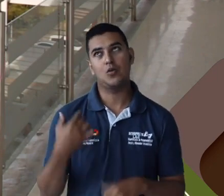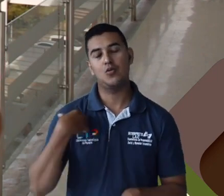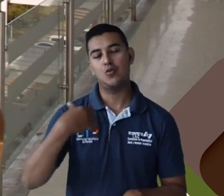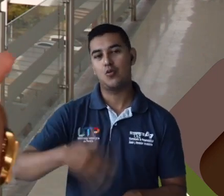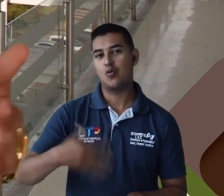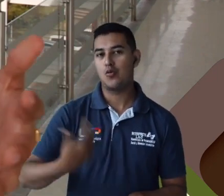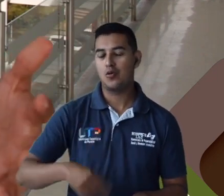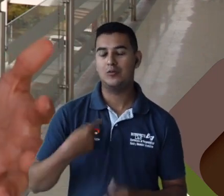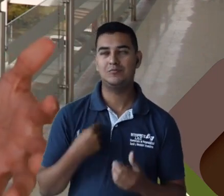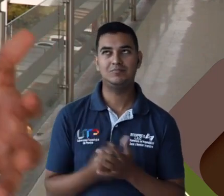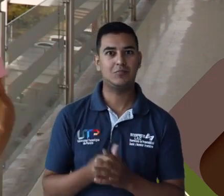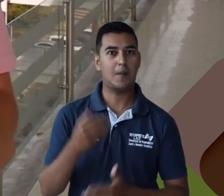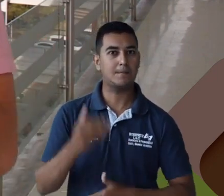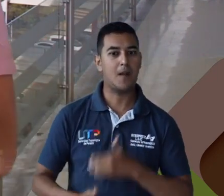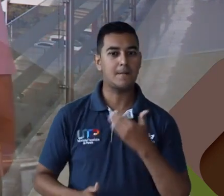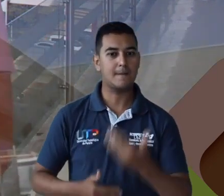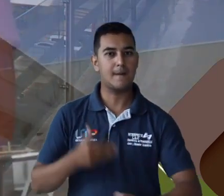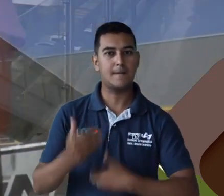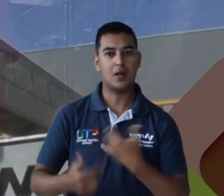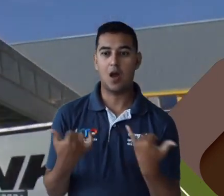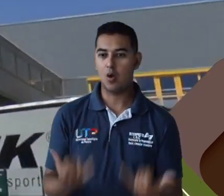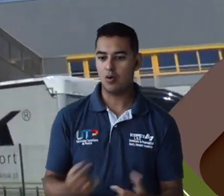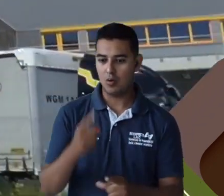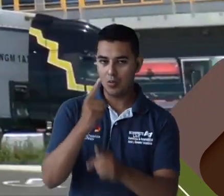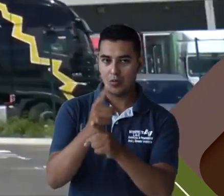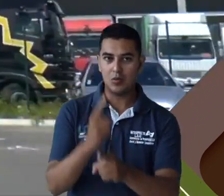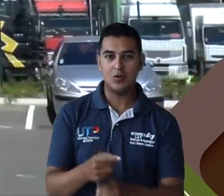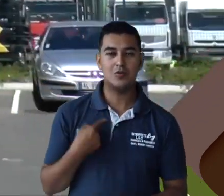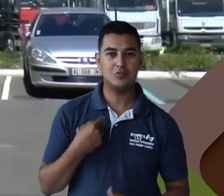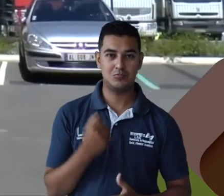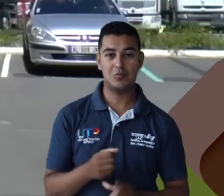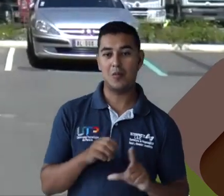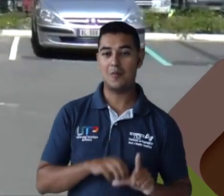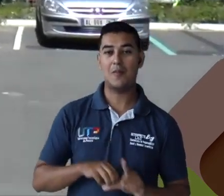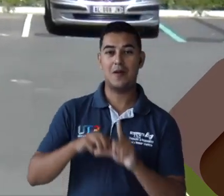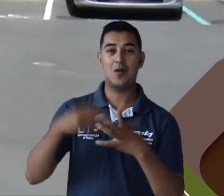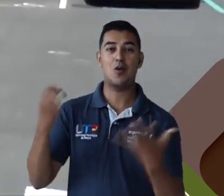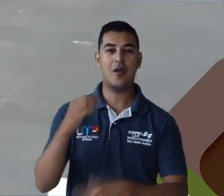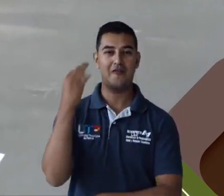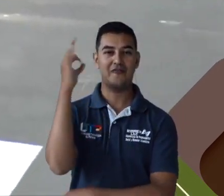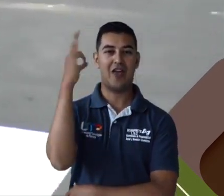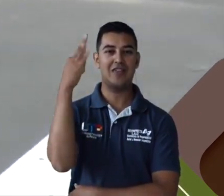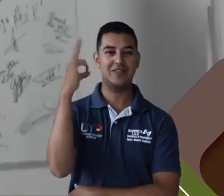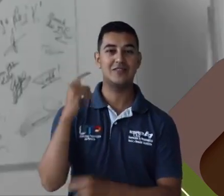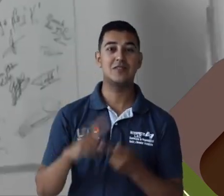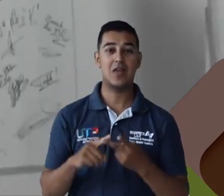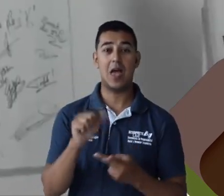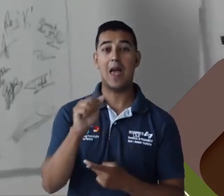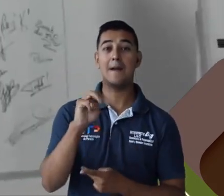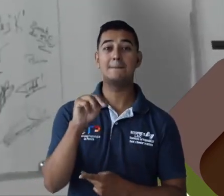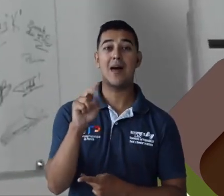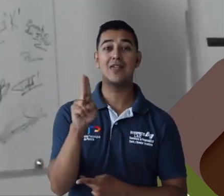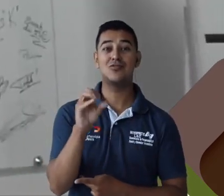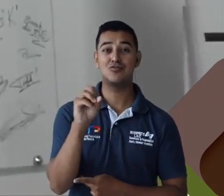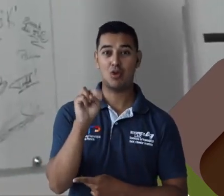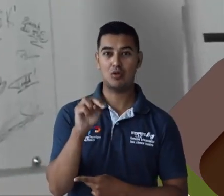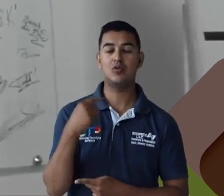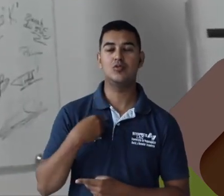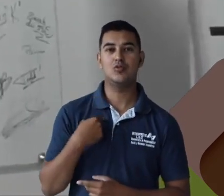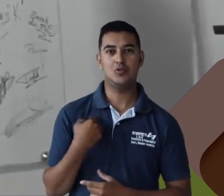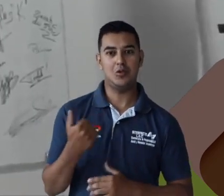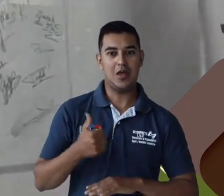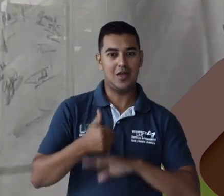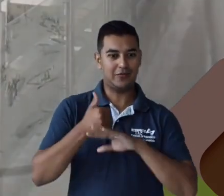Así que pues fue un excelente proceso que rinde los frutos ahora teniendo un puesto de manager en Francia, en Amazon, lo cual me tiene